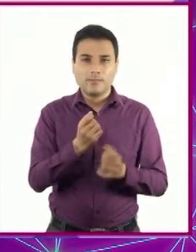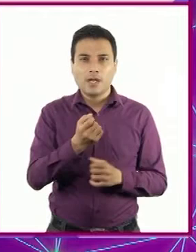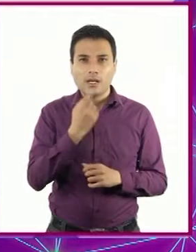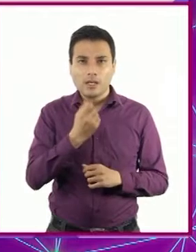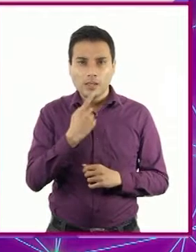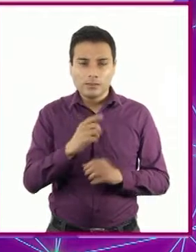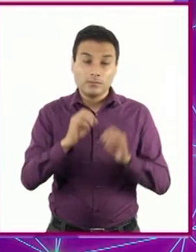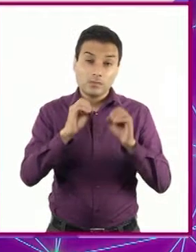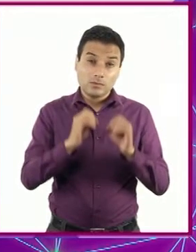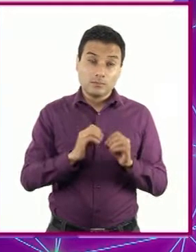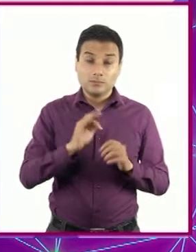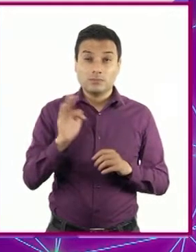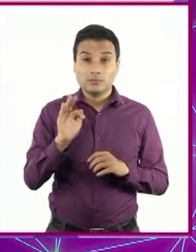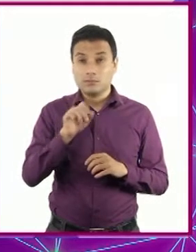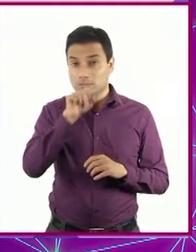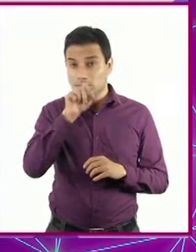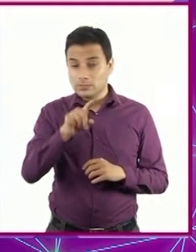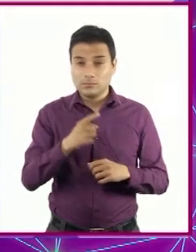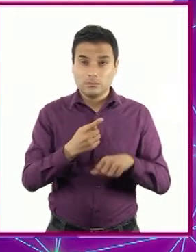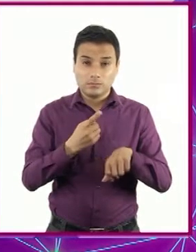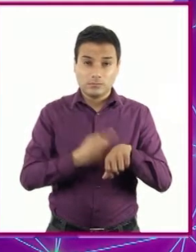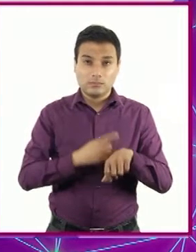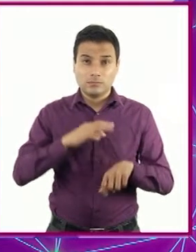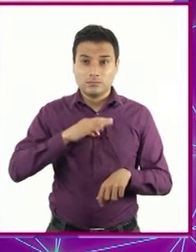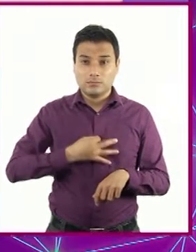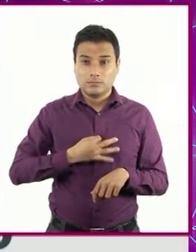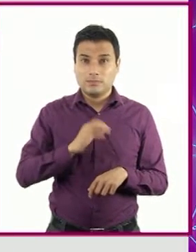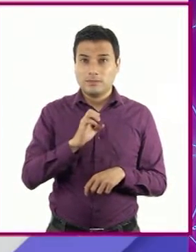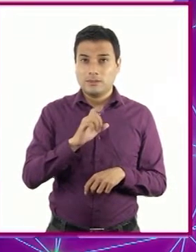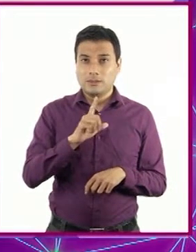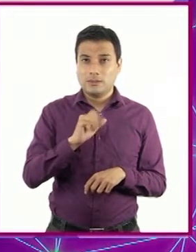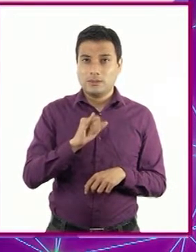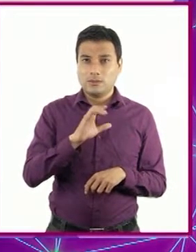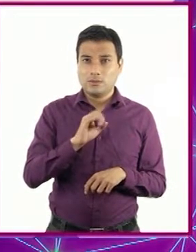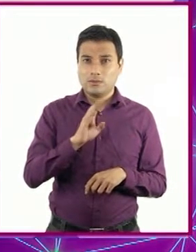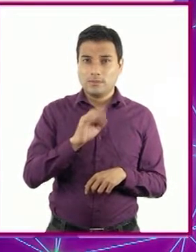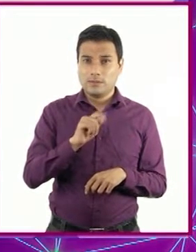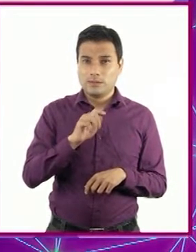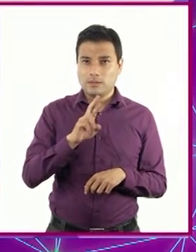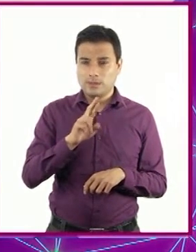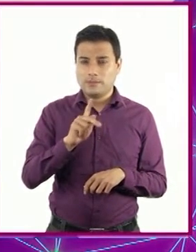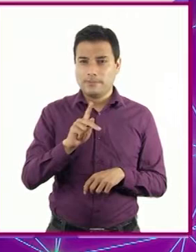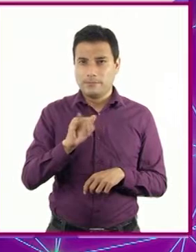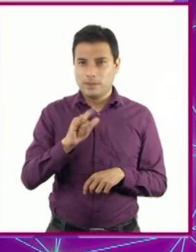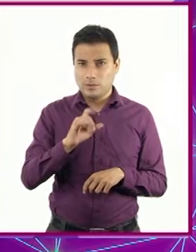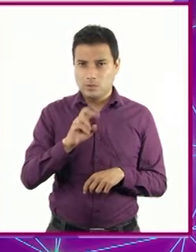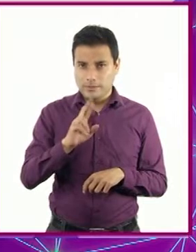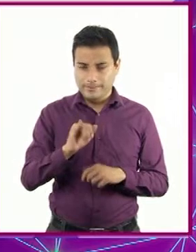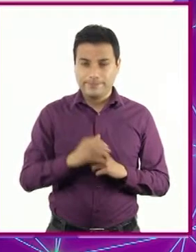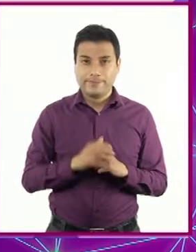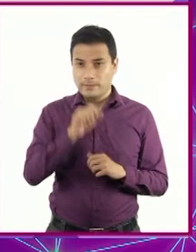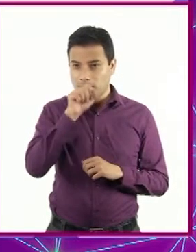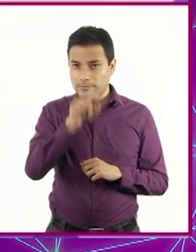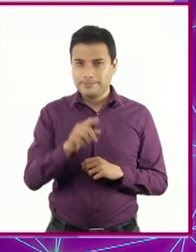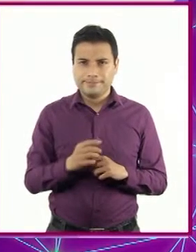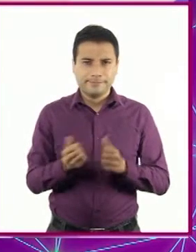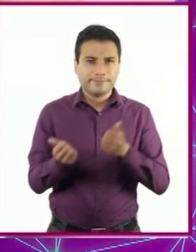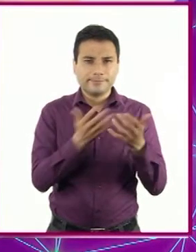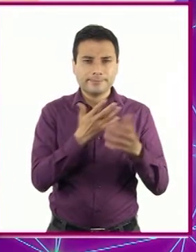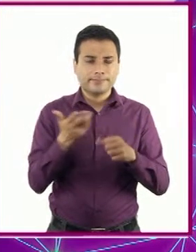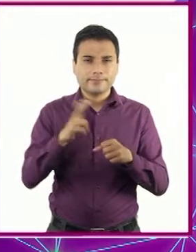y también con la infección por la bacteria Helicobacter pylori. Los síntomas que indican una situación de urgencia